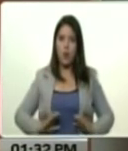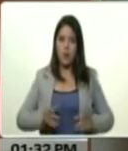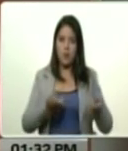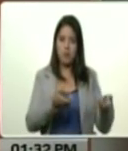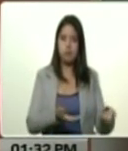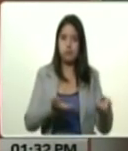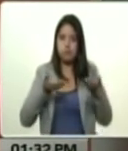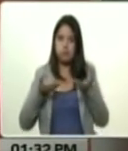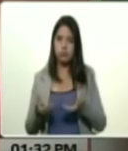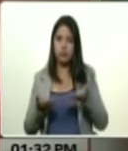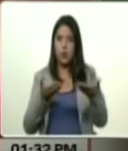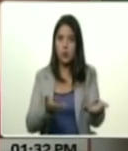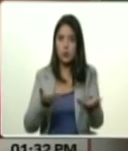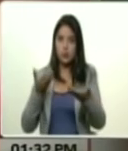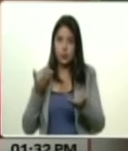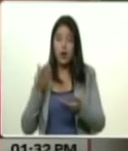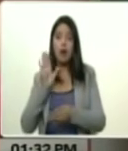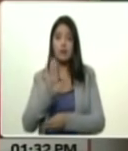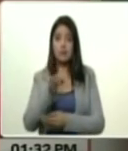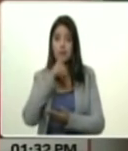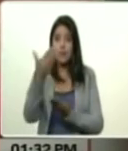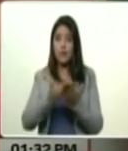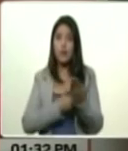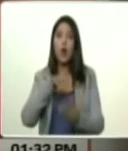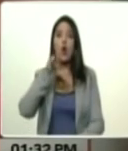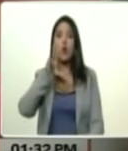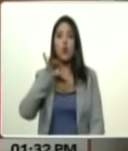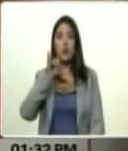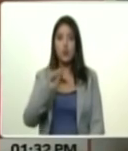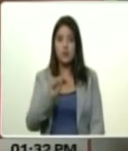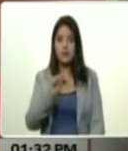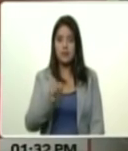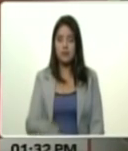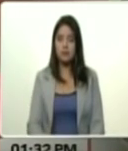Ese es el registro que presenta Luis Manuel Díaz.